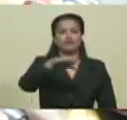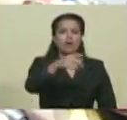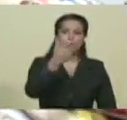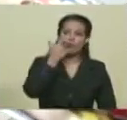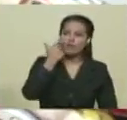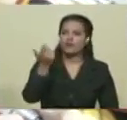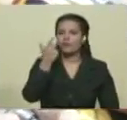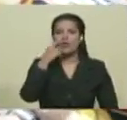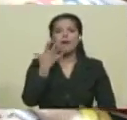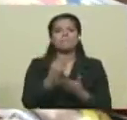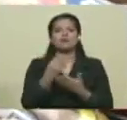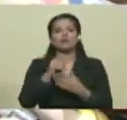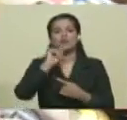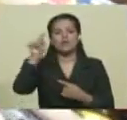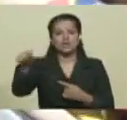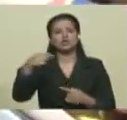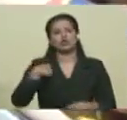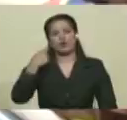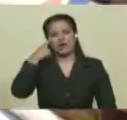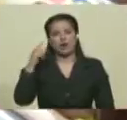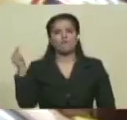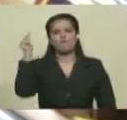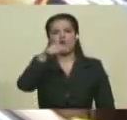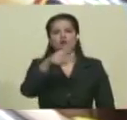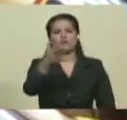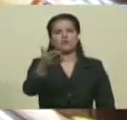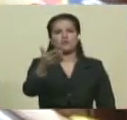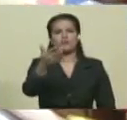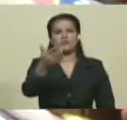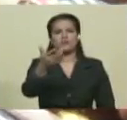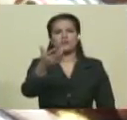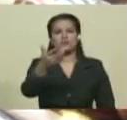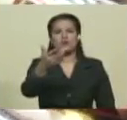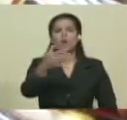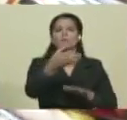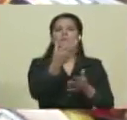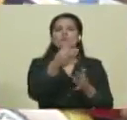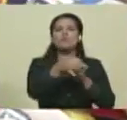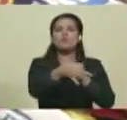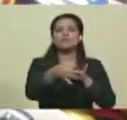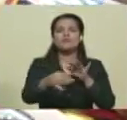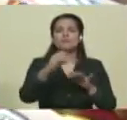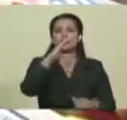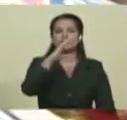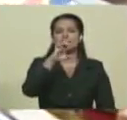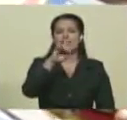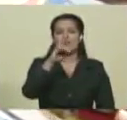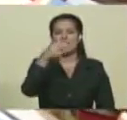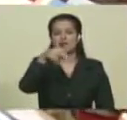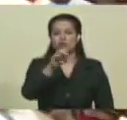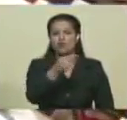en Maturín, seguramente voy a ir hacia el eje del municipio Cedeño, el municipio